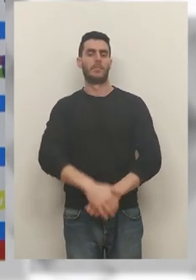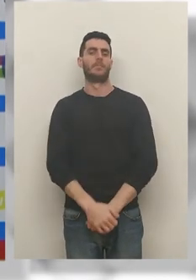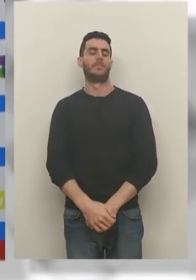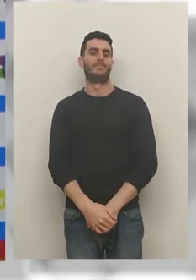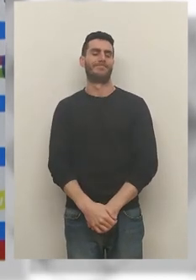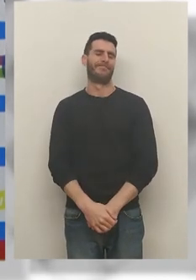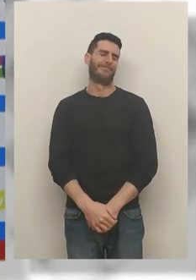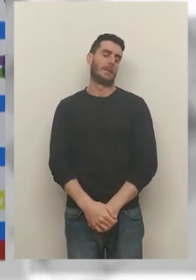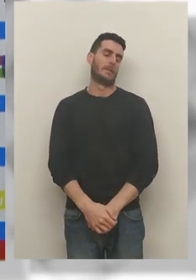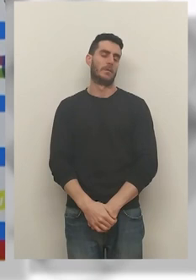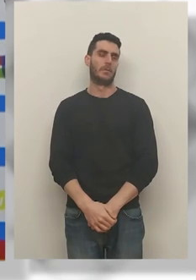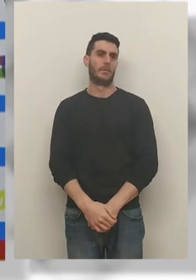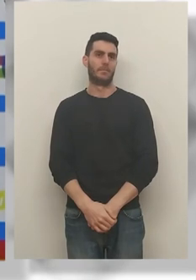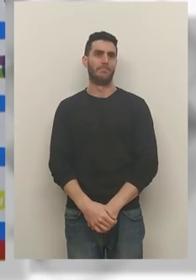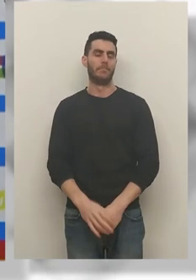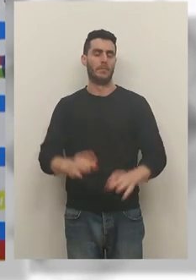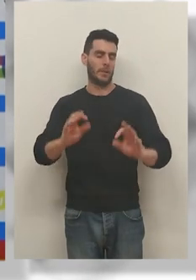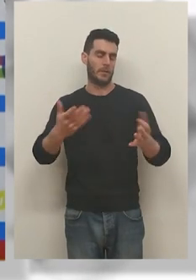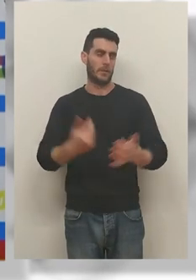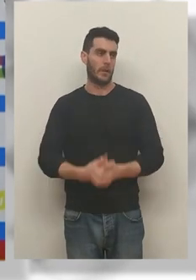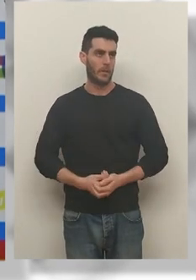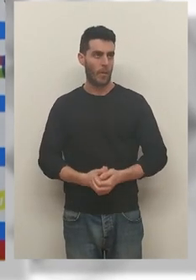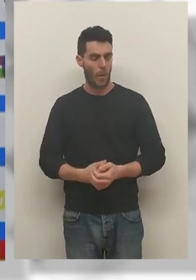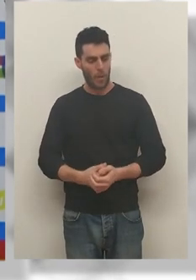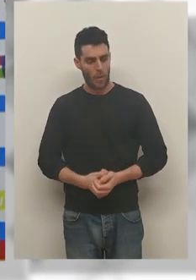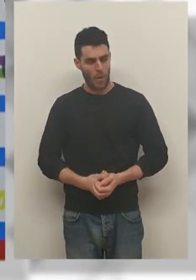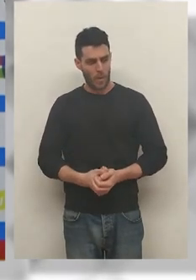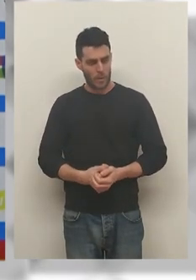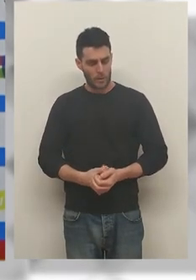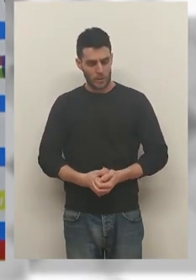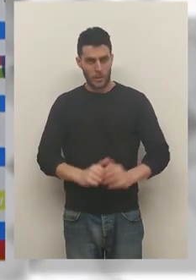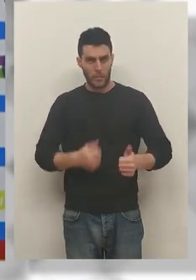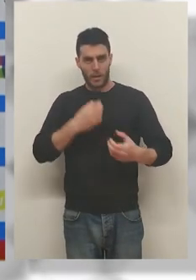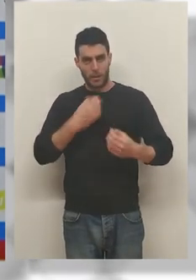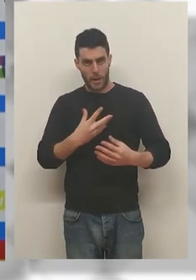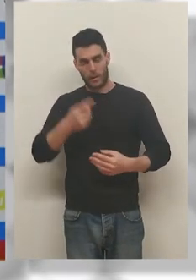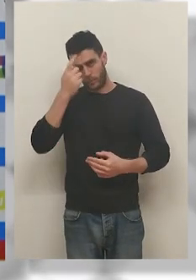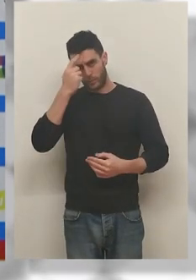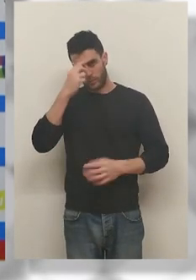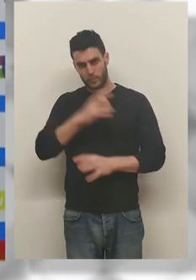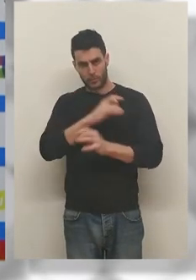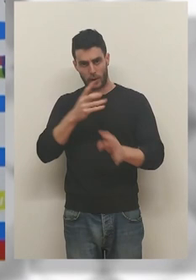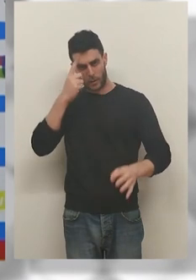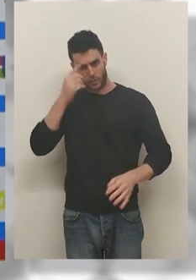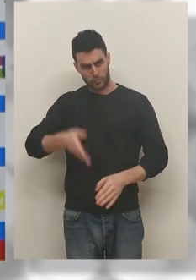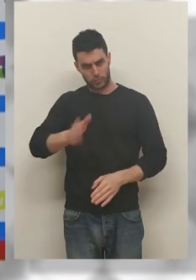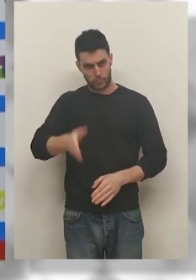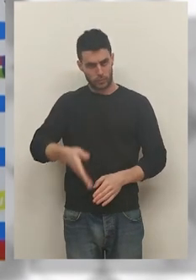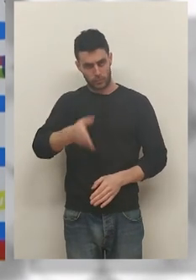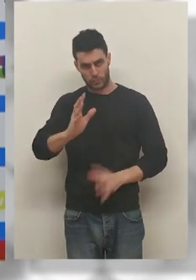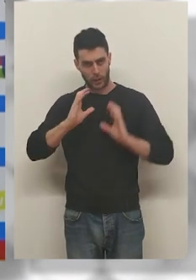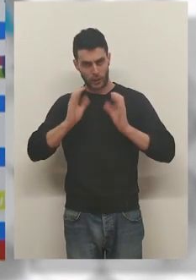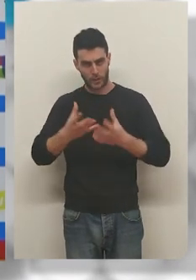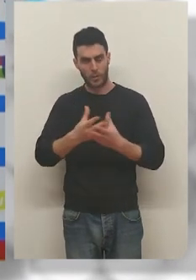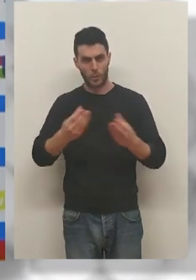cierta verticalidad y bueno Así ha sido creo que hemos empezado bien con la premisa Clara de apretar hacia adelante